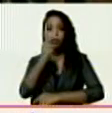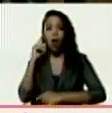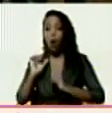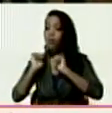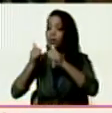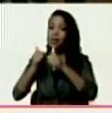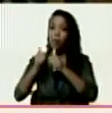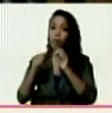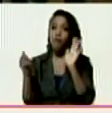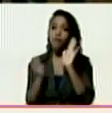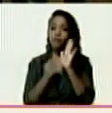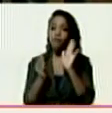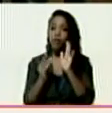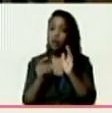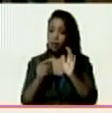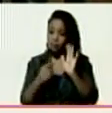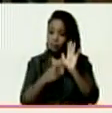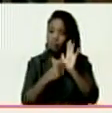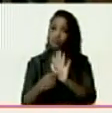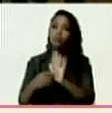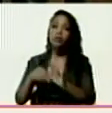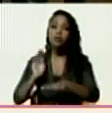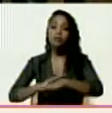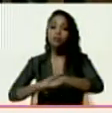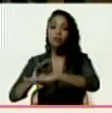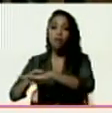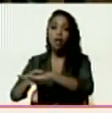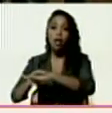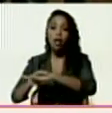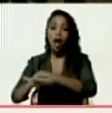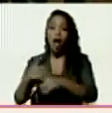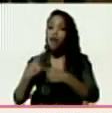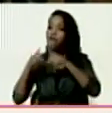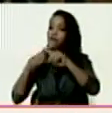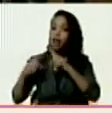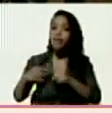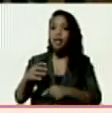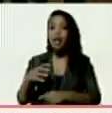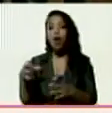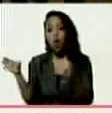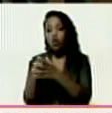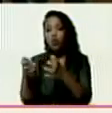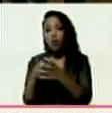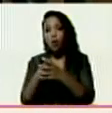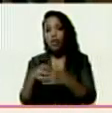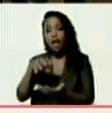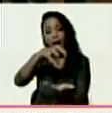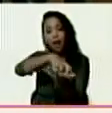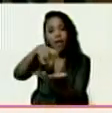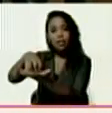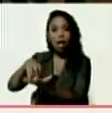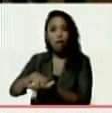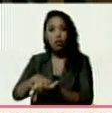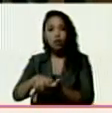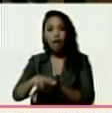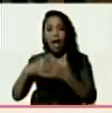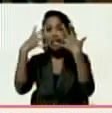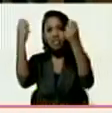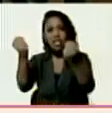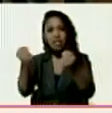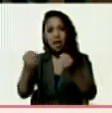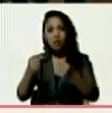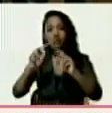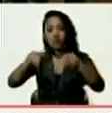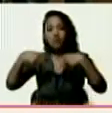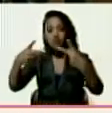notificación a los diferentes y a oficiar a los diferentes poderes del Estado para que entiendan que hay una